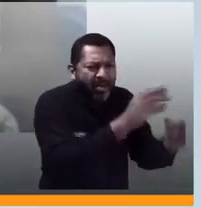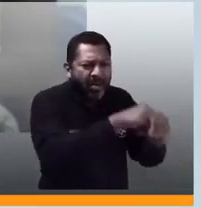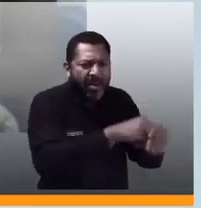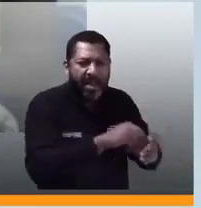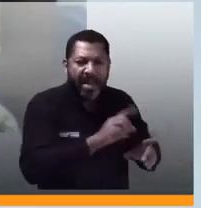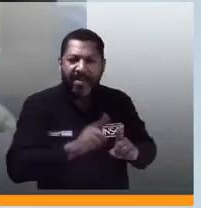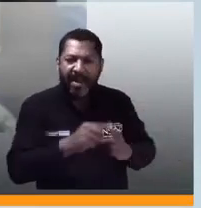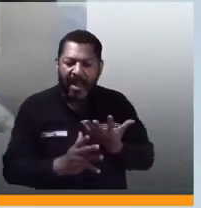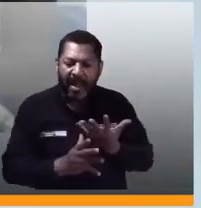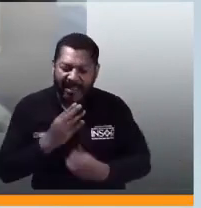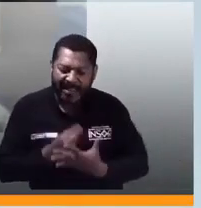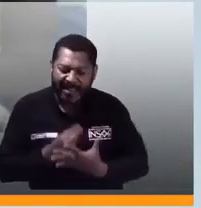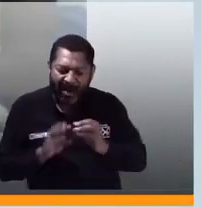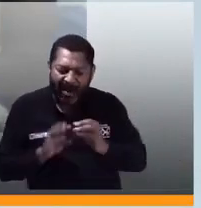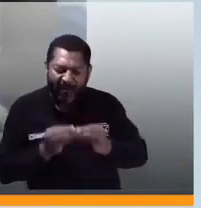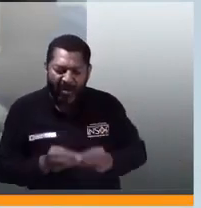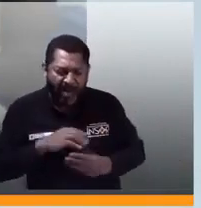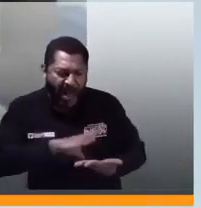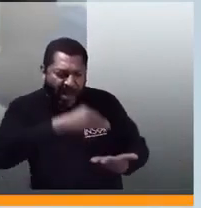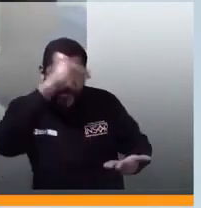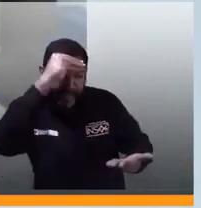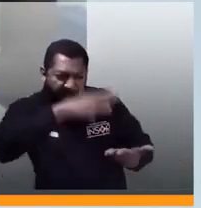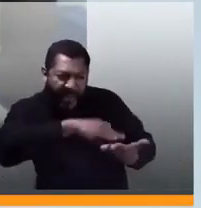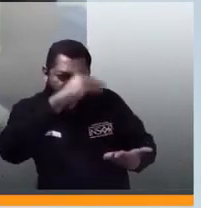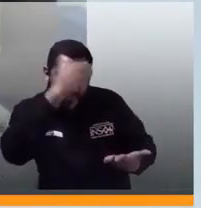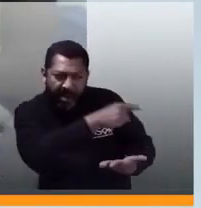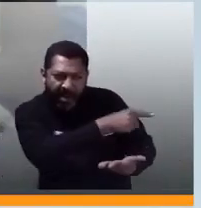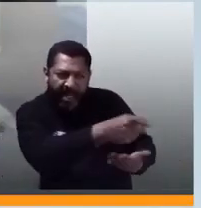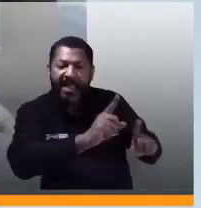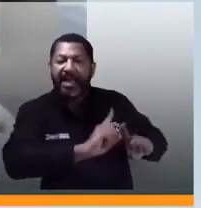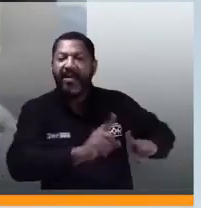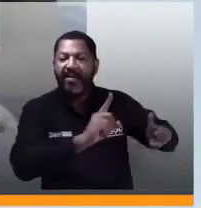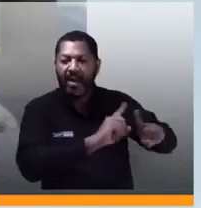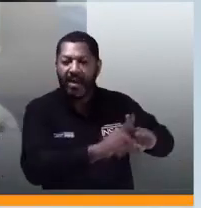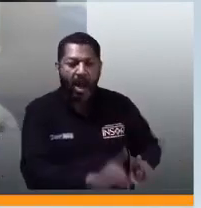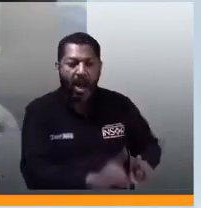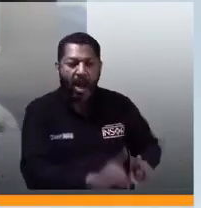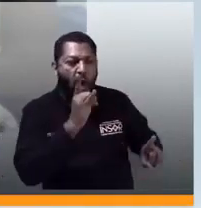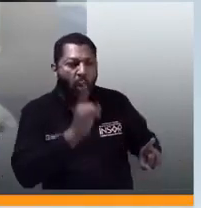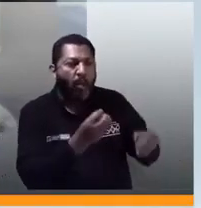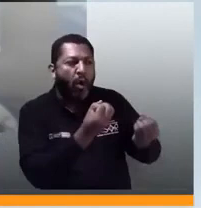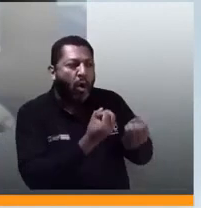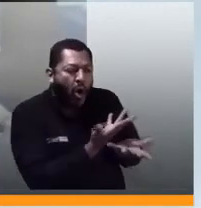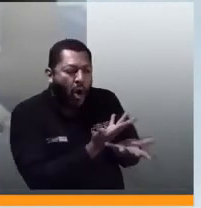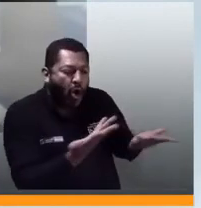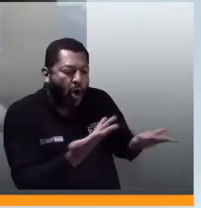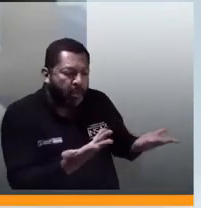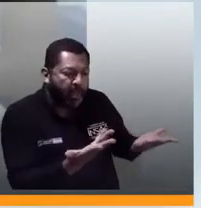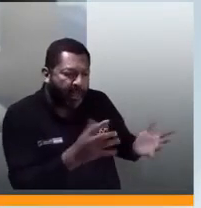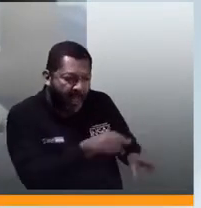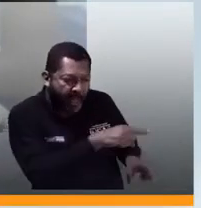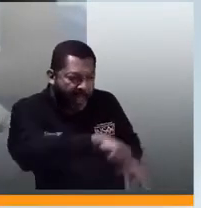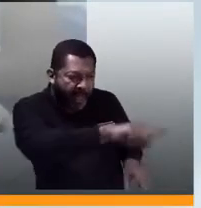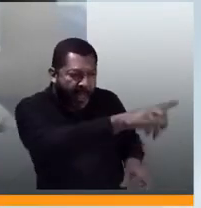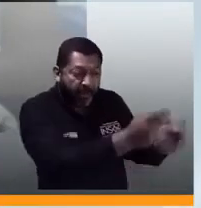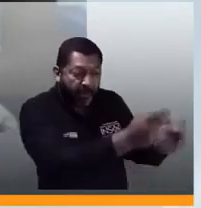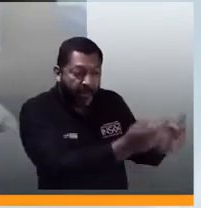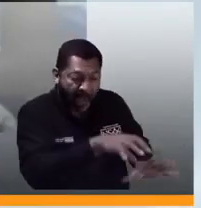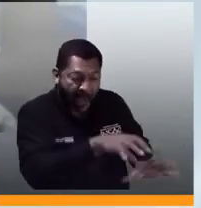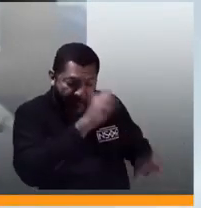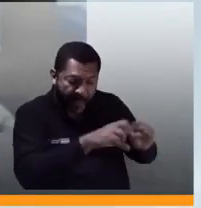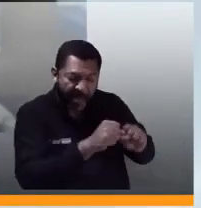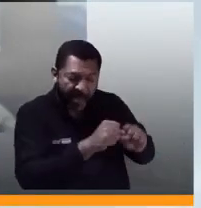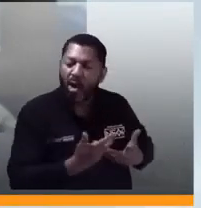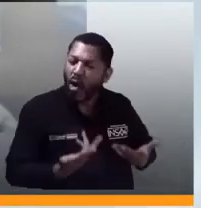estilos de aprendizaje, diferentes maneras de poder aproximarse al conocimiento. Y allí, en donde se